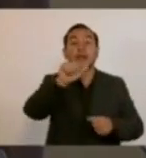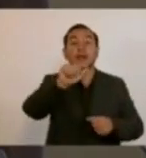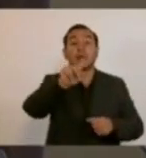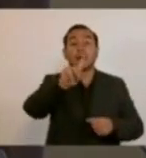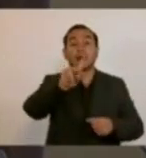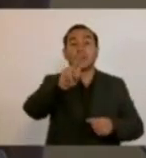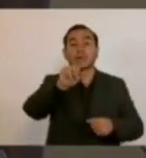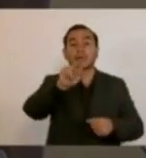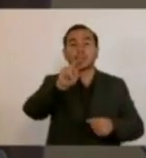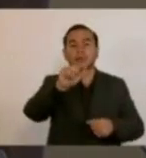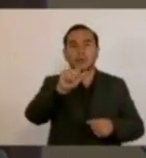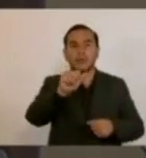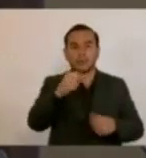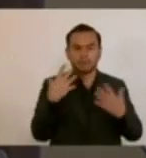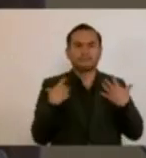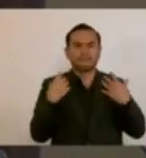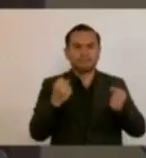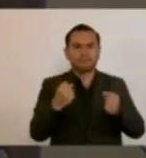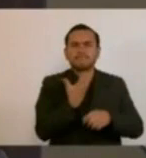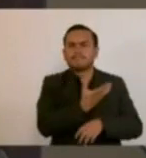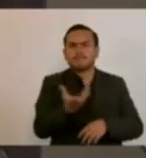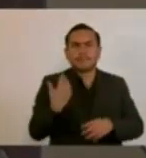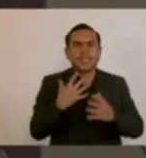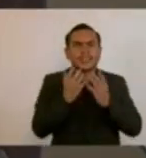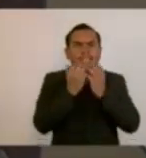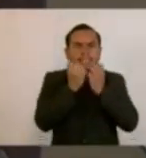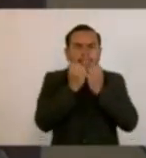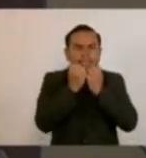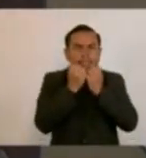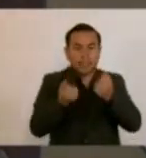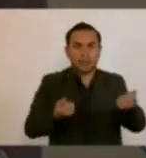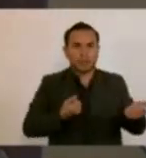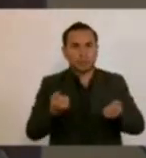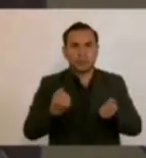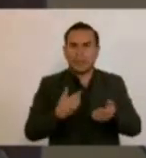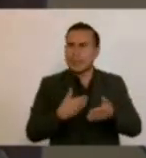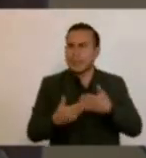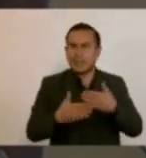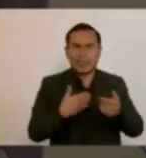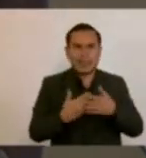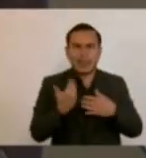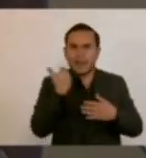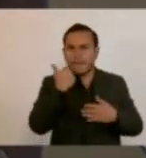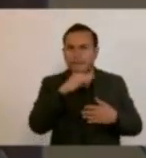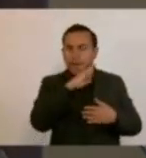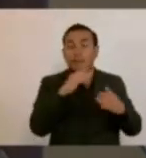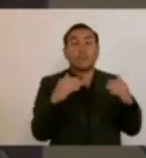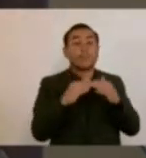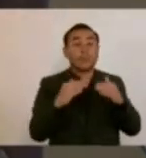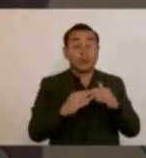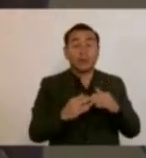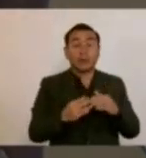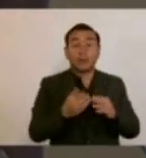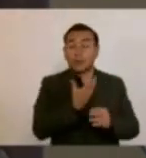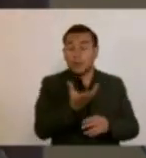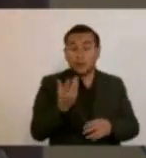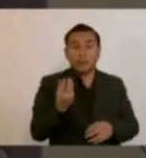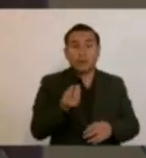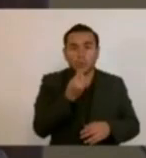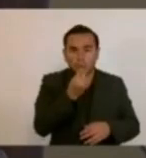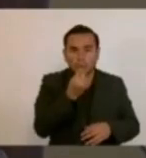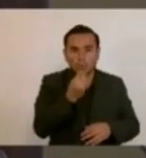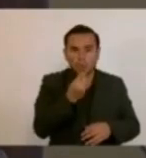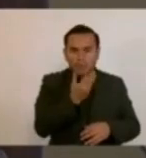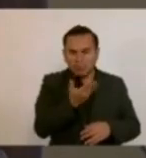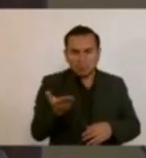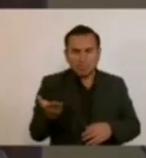garantizar al máximo que ese motorista no traiga el virus, sino además descontaminar los productos que pueden ser descontaminados o que